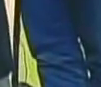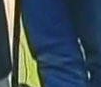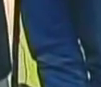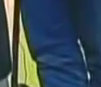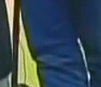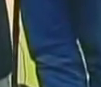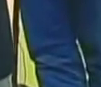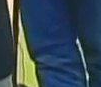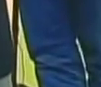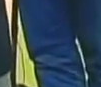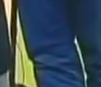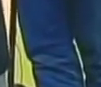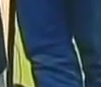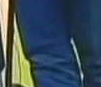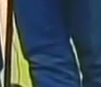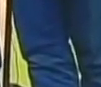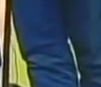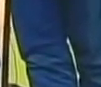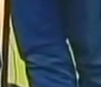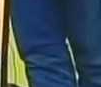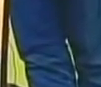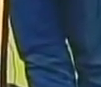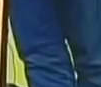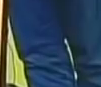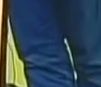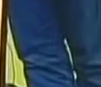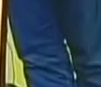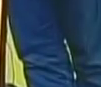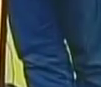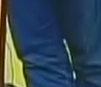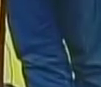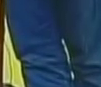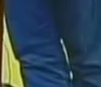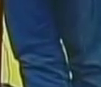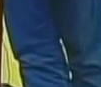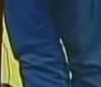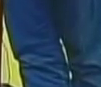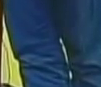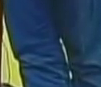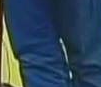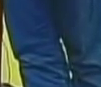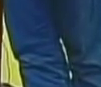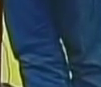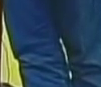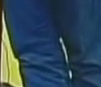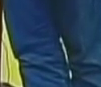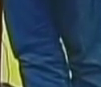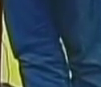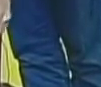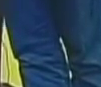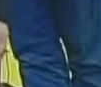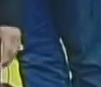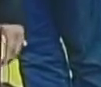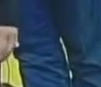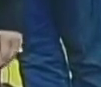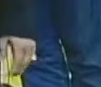Pedro en Periquera, el rey que yo payara. También Pedro en Periquera, yo pico y yo payara.